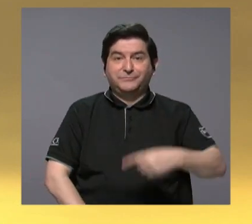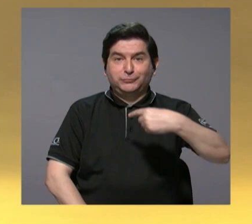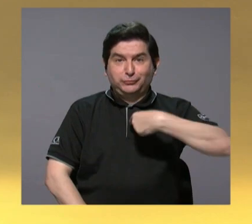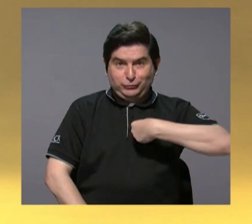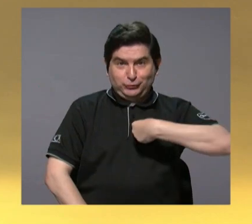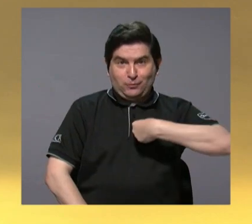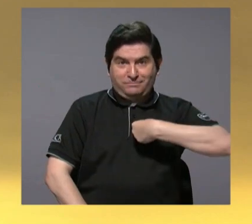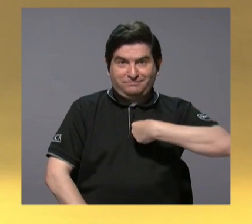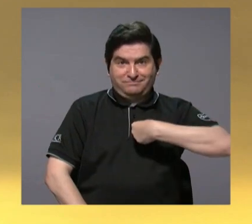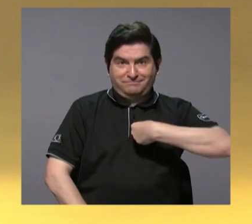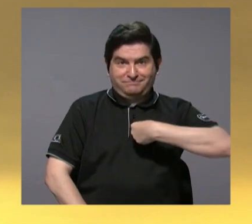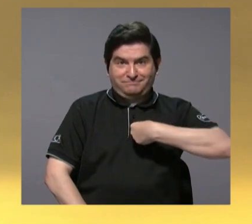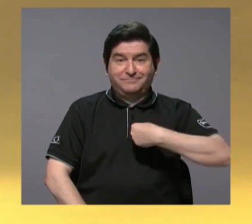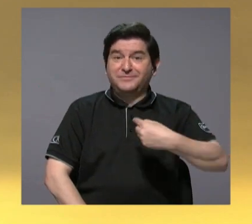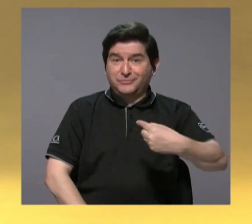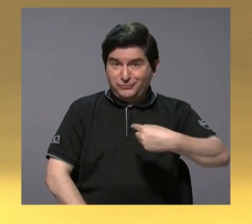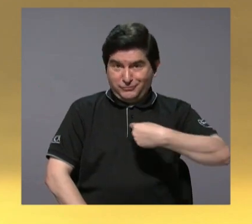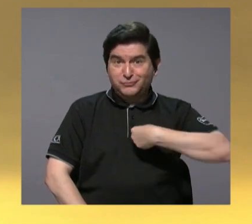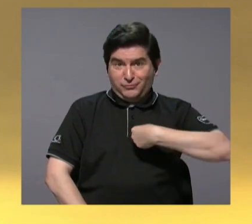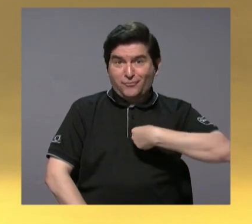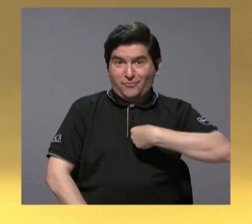yo